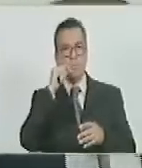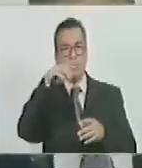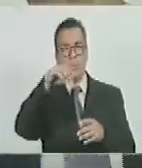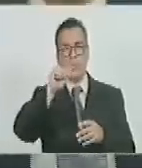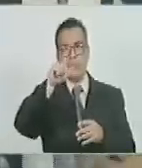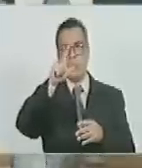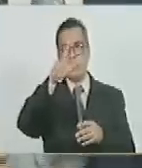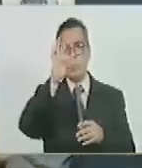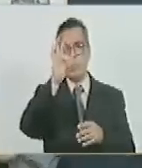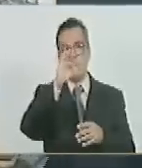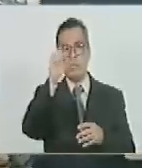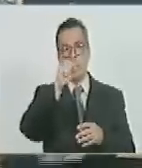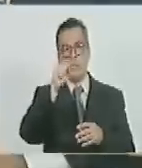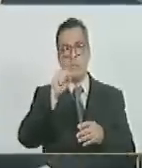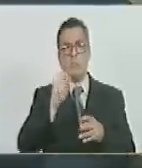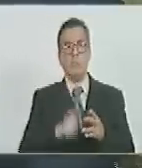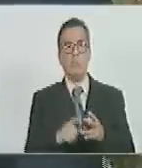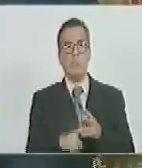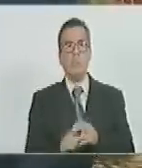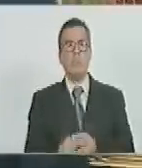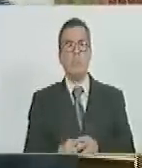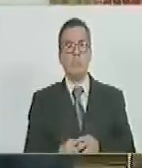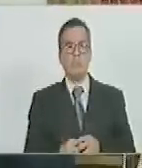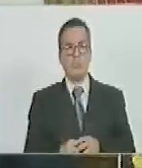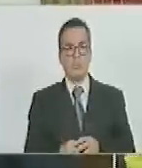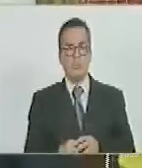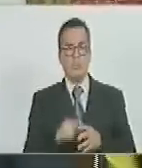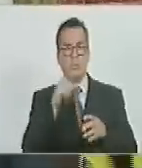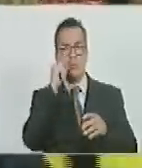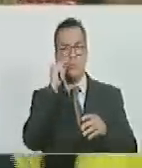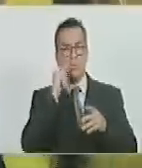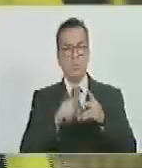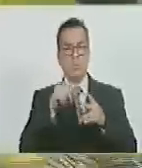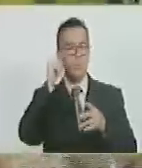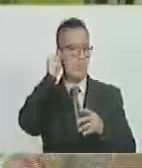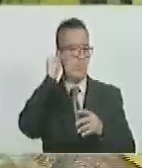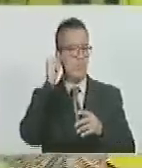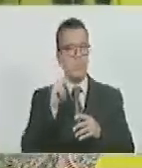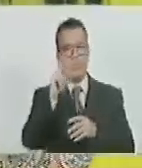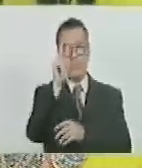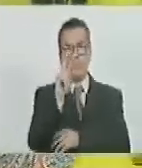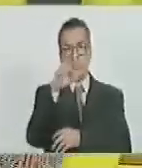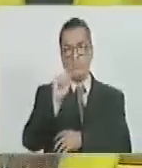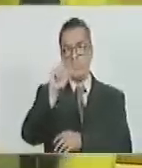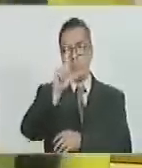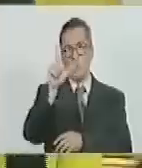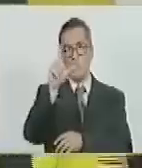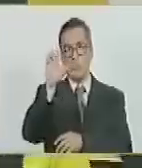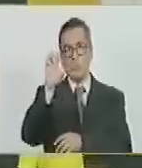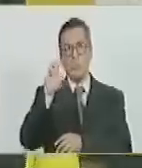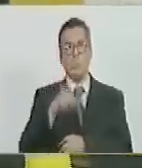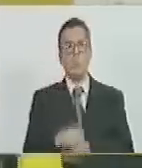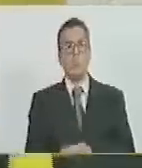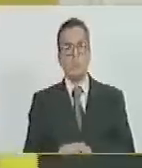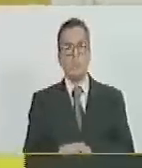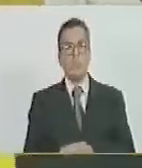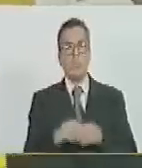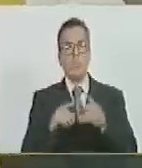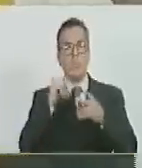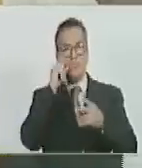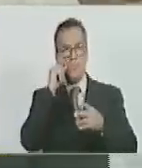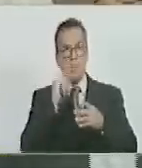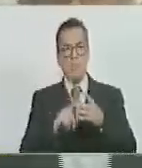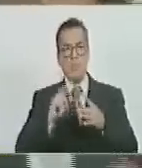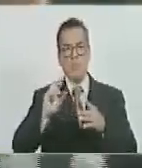Alfonso Granadillo Baladé, la ciudadana Rosmeli del Valle Flores Parra, el